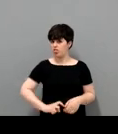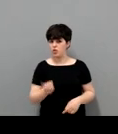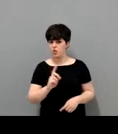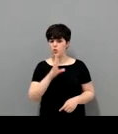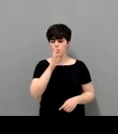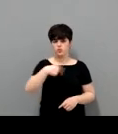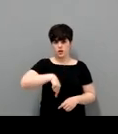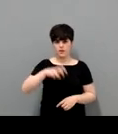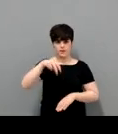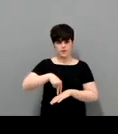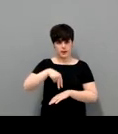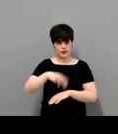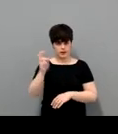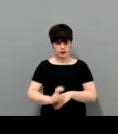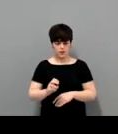estamos aquí, ¿no?